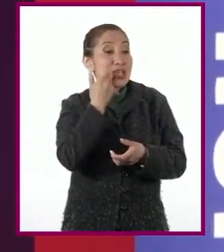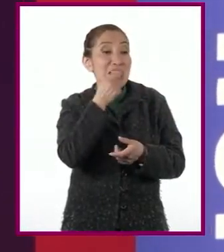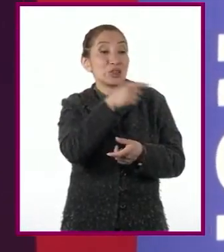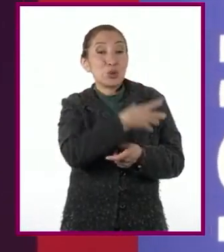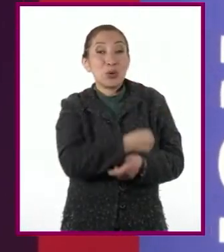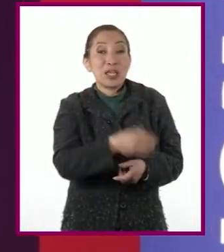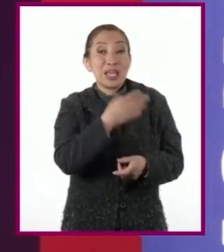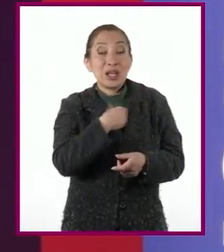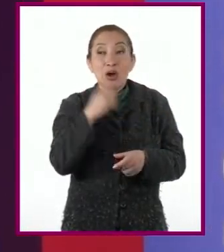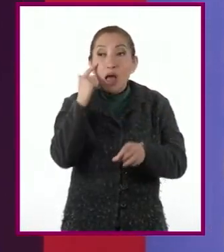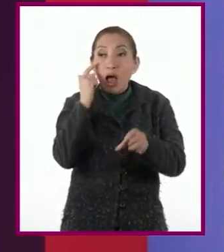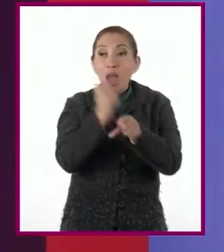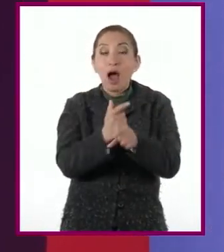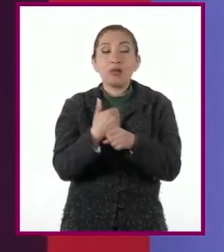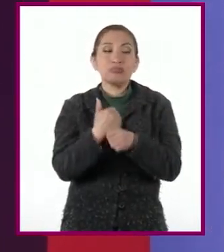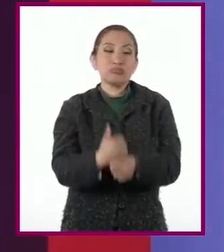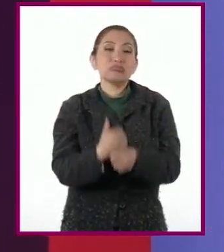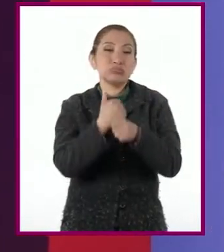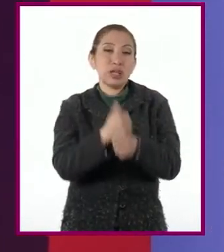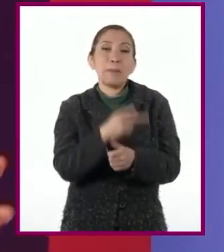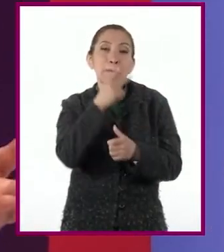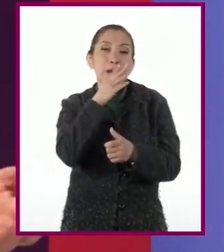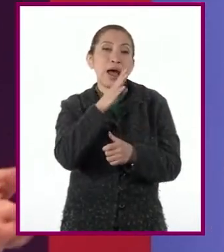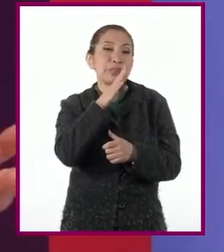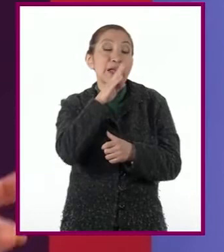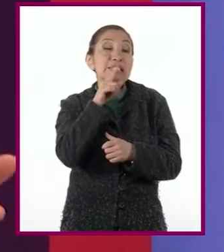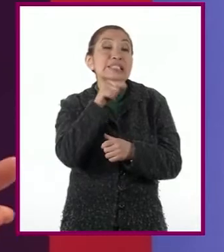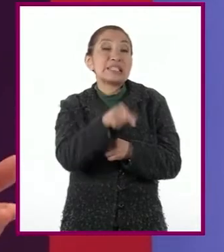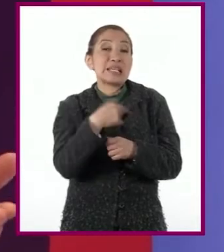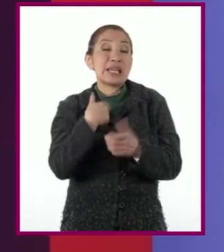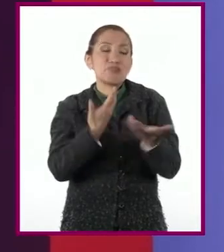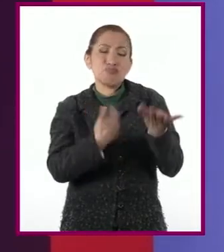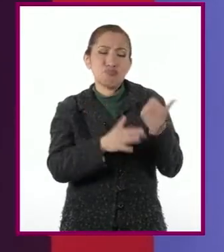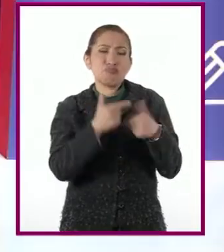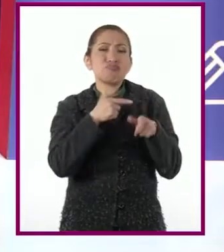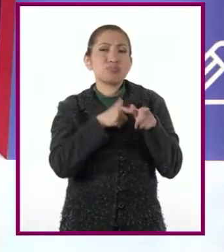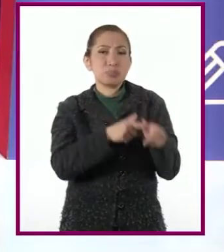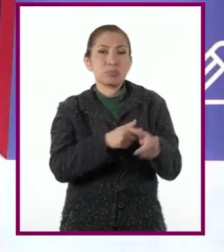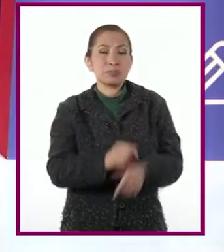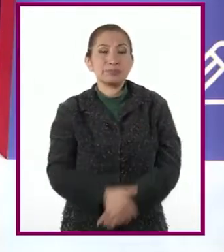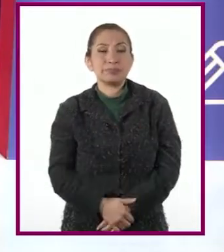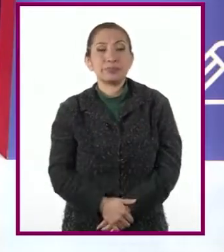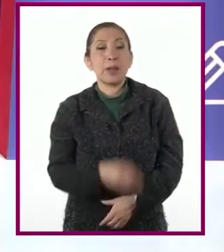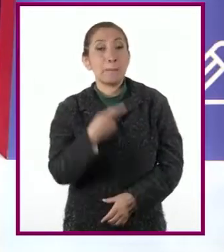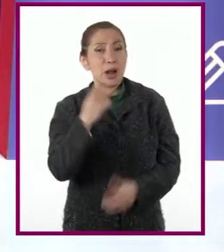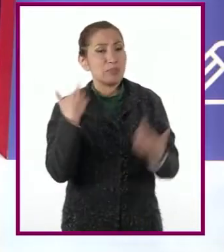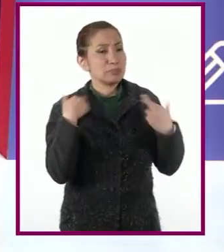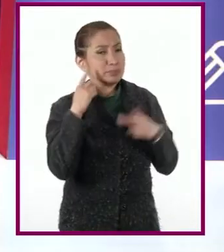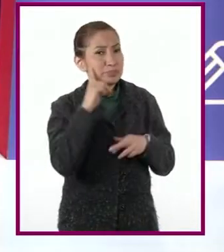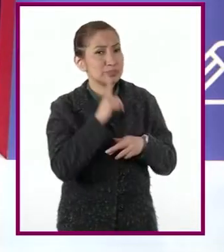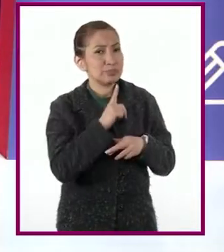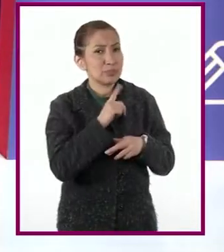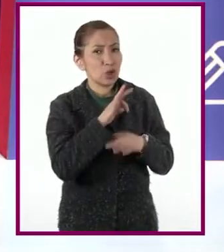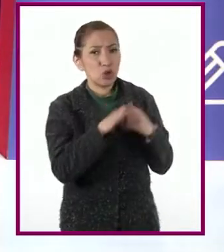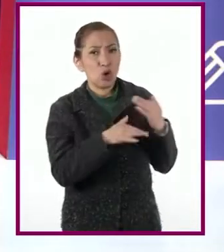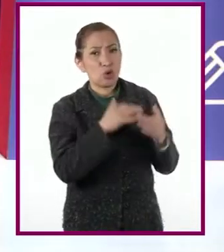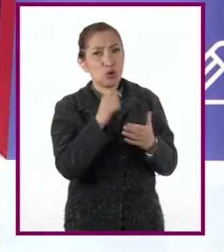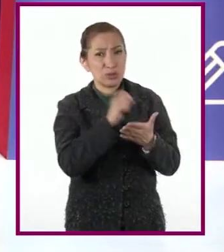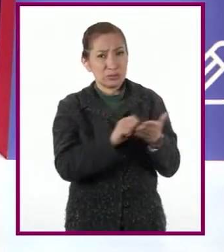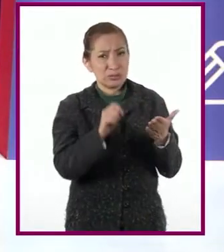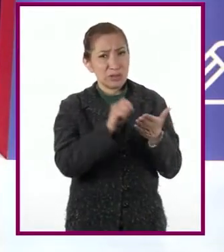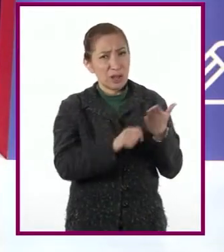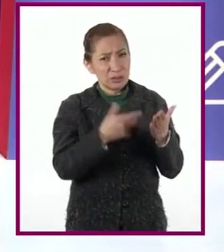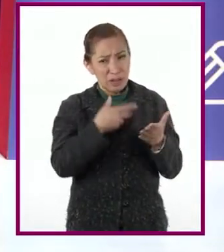querer que su hijo se dé cuenta del dolor de sus padres y de que salga adelante. Pero profesora, ¿todos los